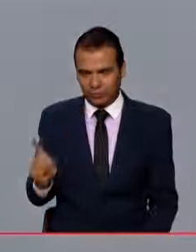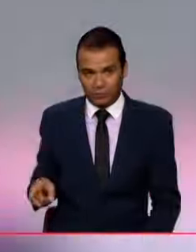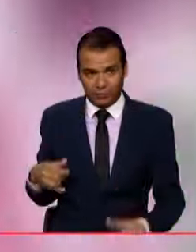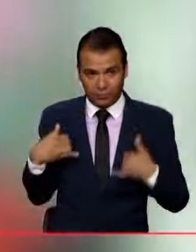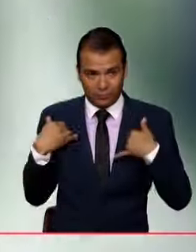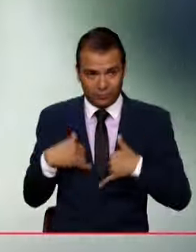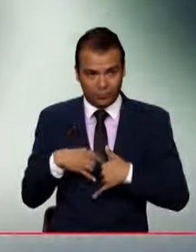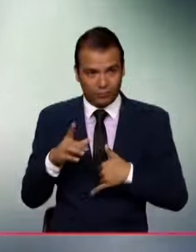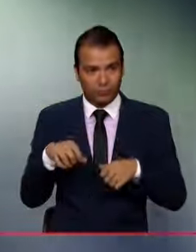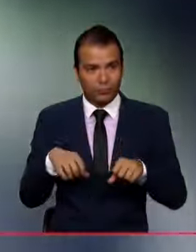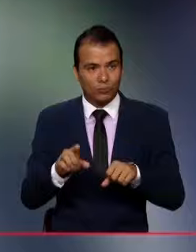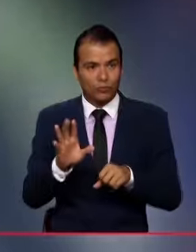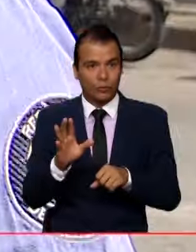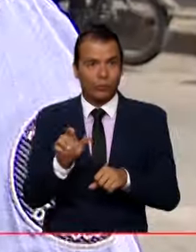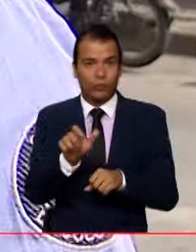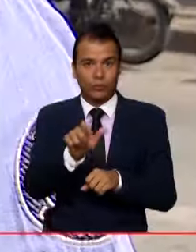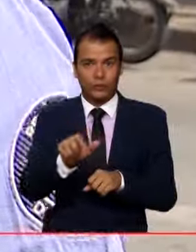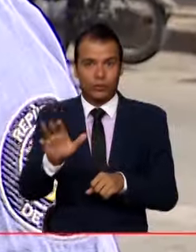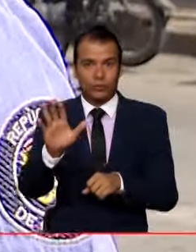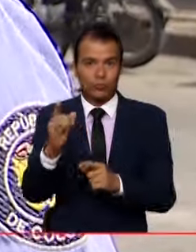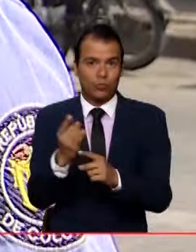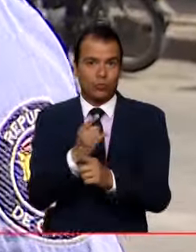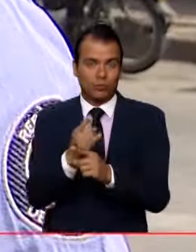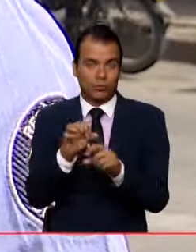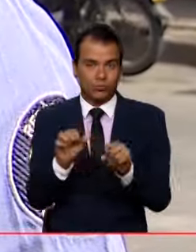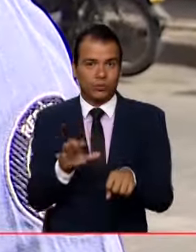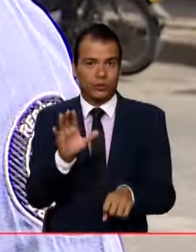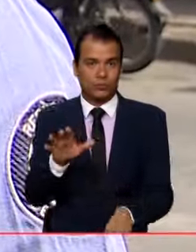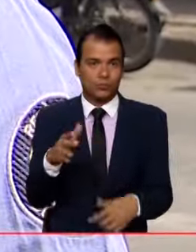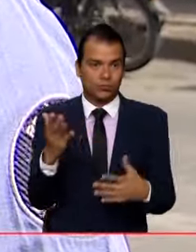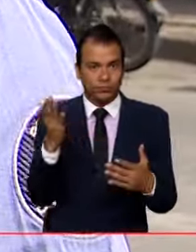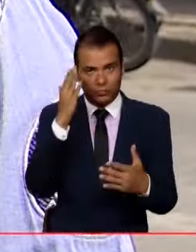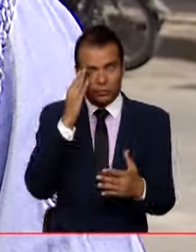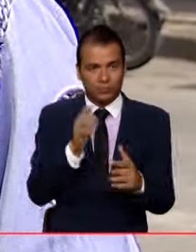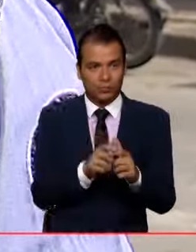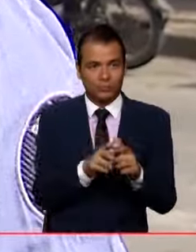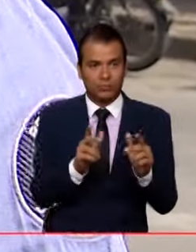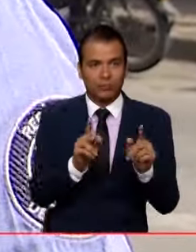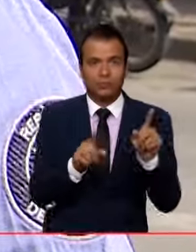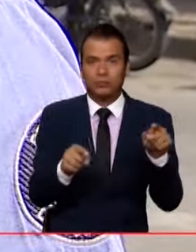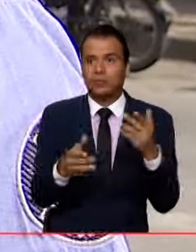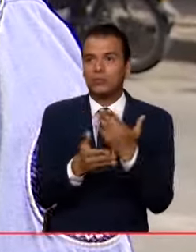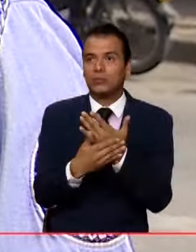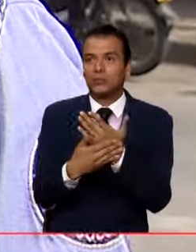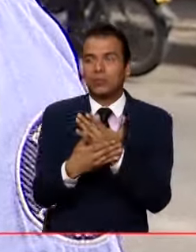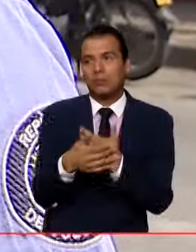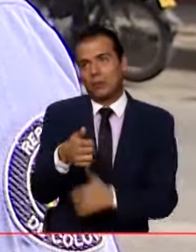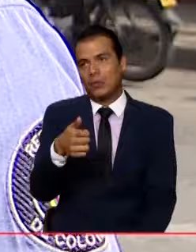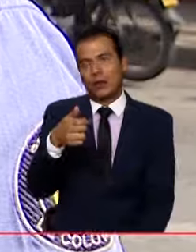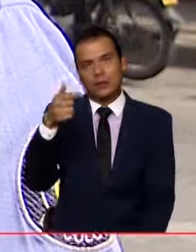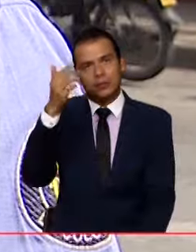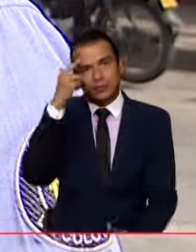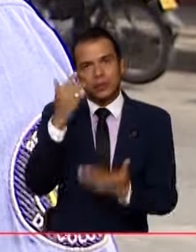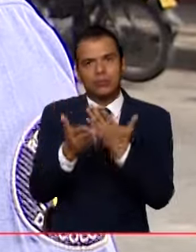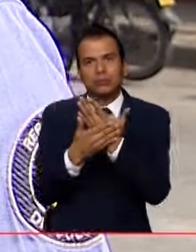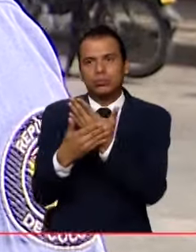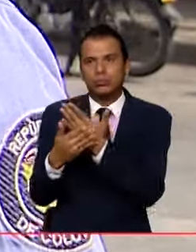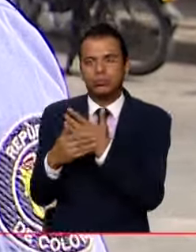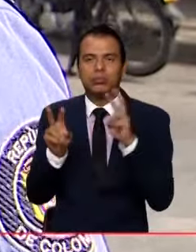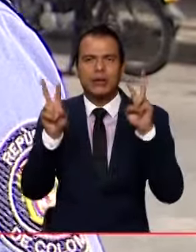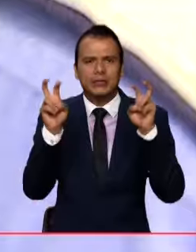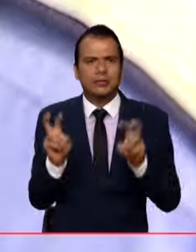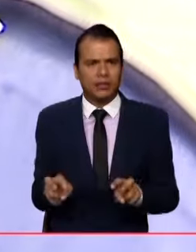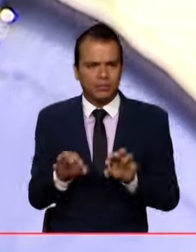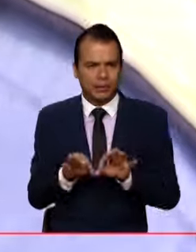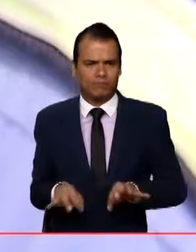utilizar. La mayoría de gente siempre agradece la información porque lo que se está dando es información educativa a